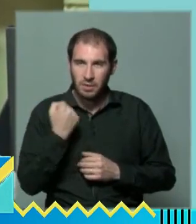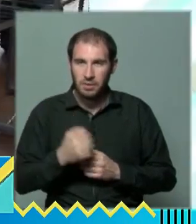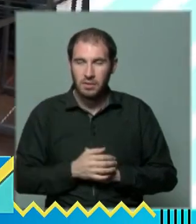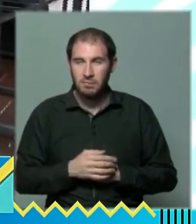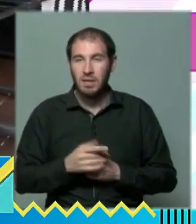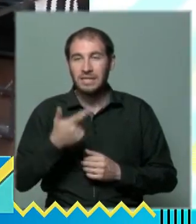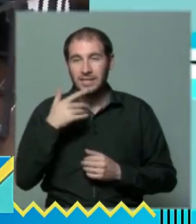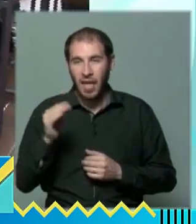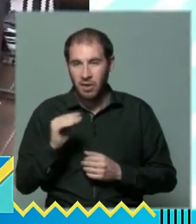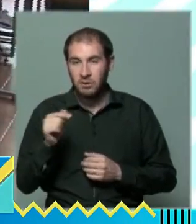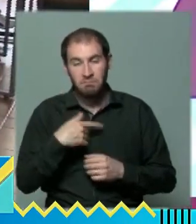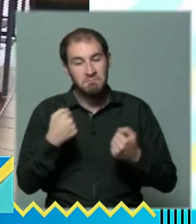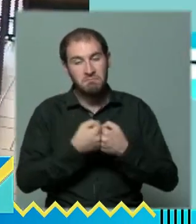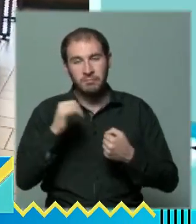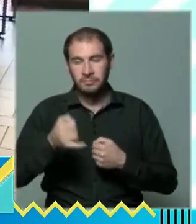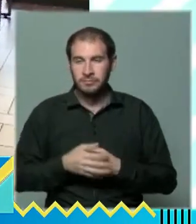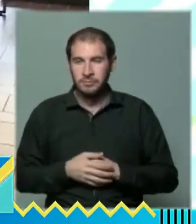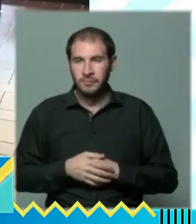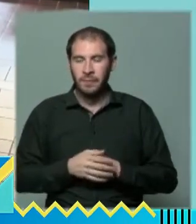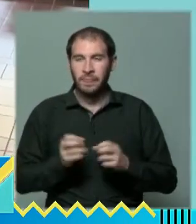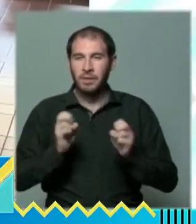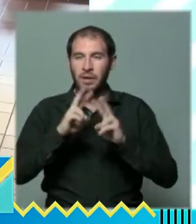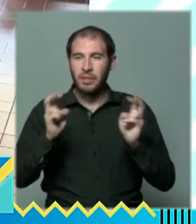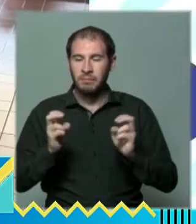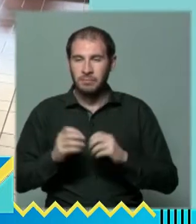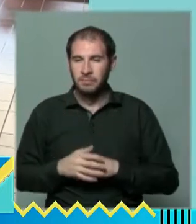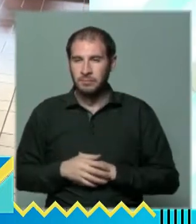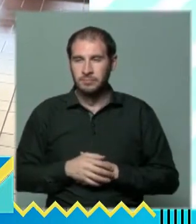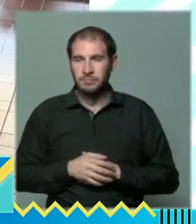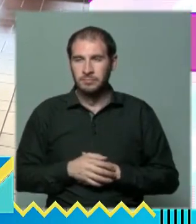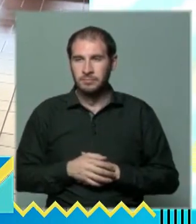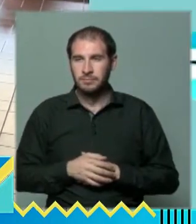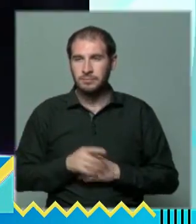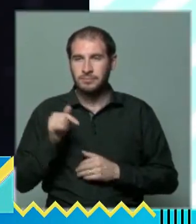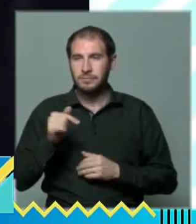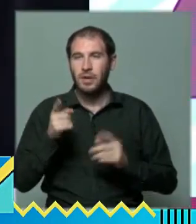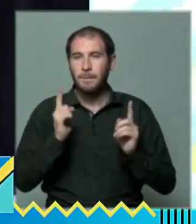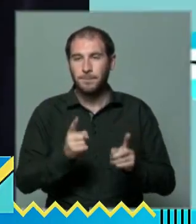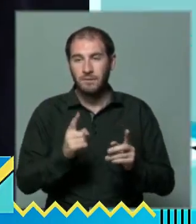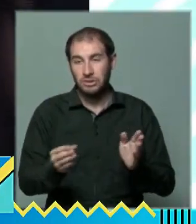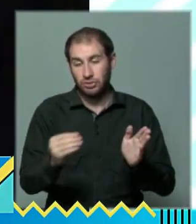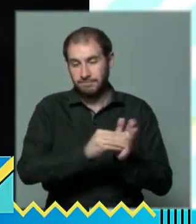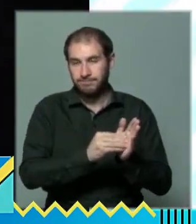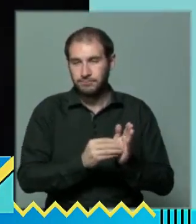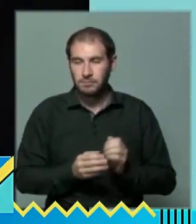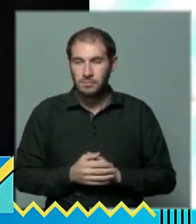creyeron en el Senado y nosotros coincidimos, y es el tema de ponerlos a los docentes como un funcionario